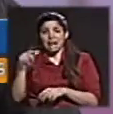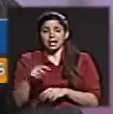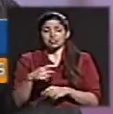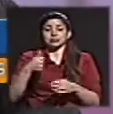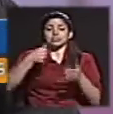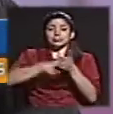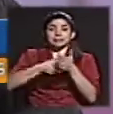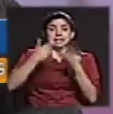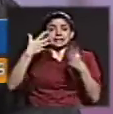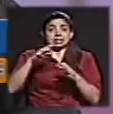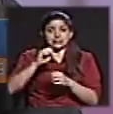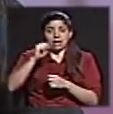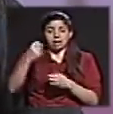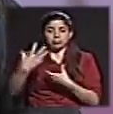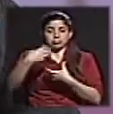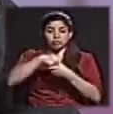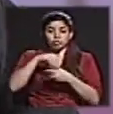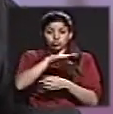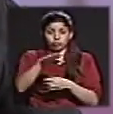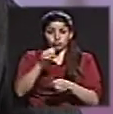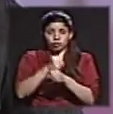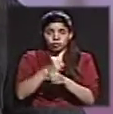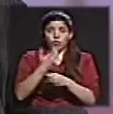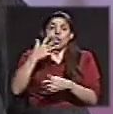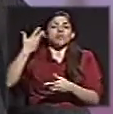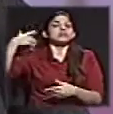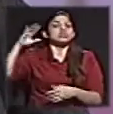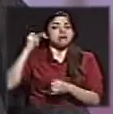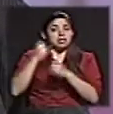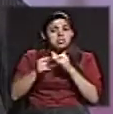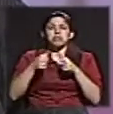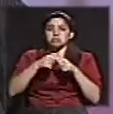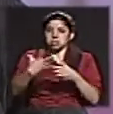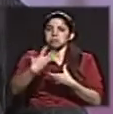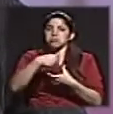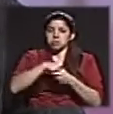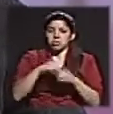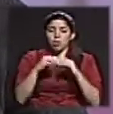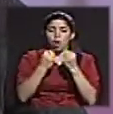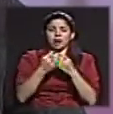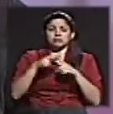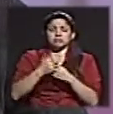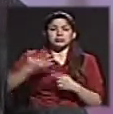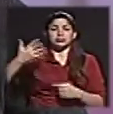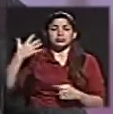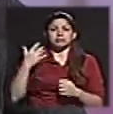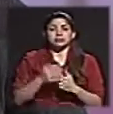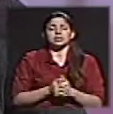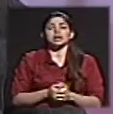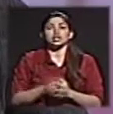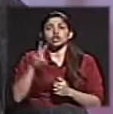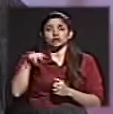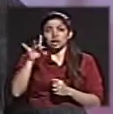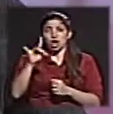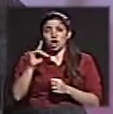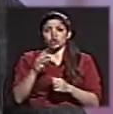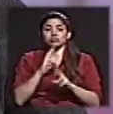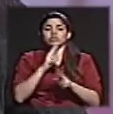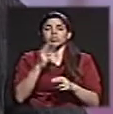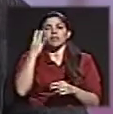electas en este momento en función o de mandato cumplido. Es una organización que nace en el 2008 respondiendo a una necesidad